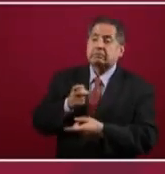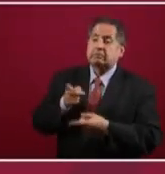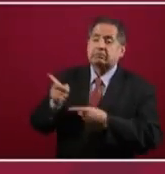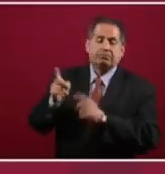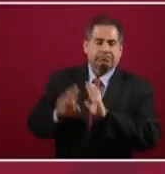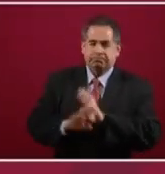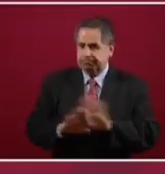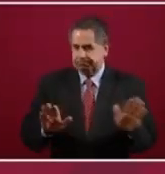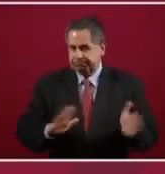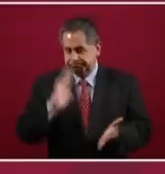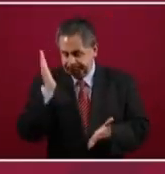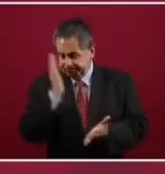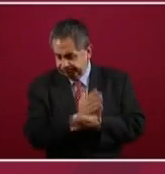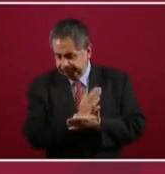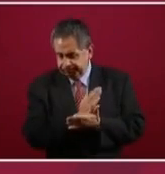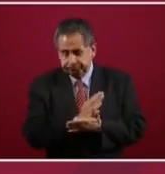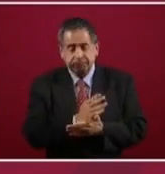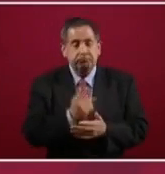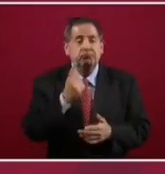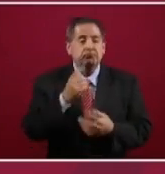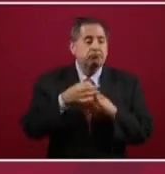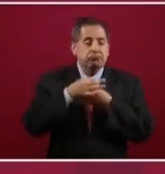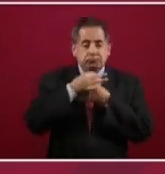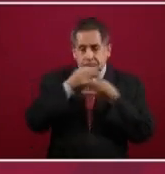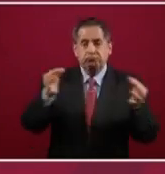y apegarnos a la verdad,